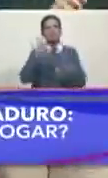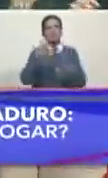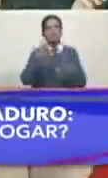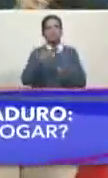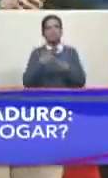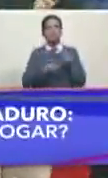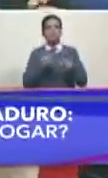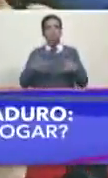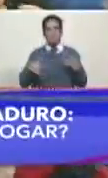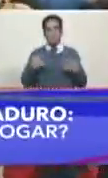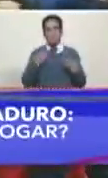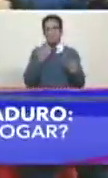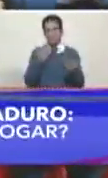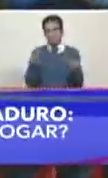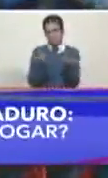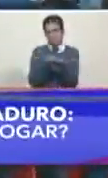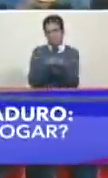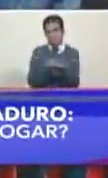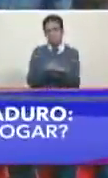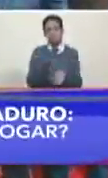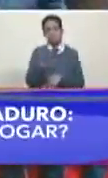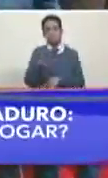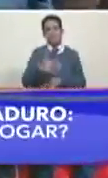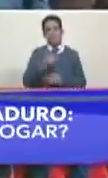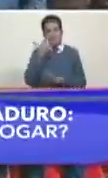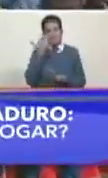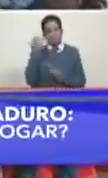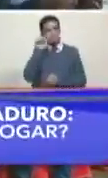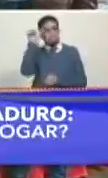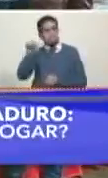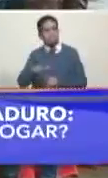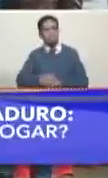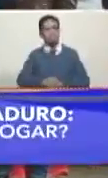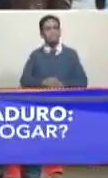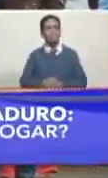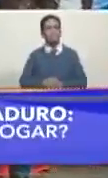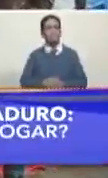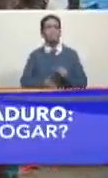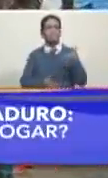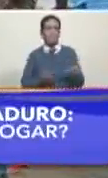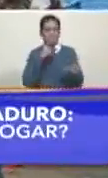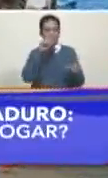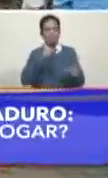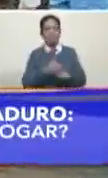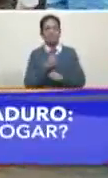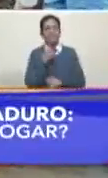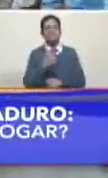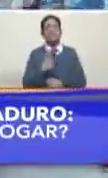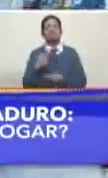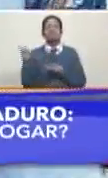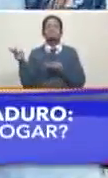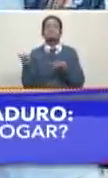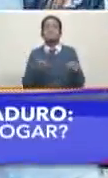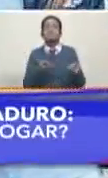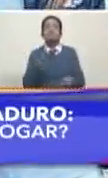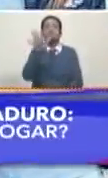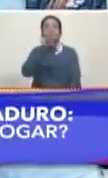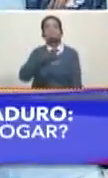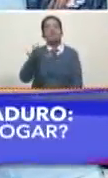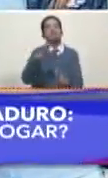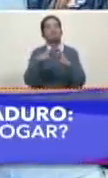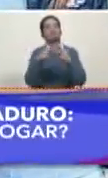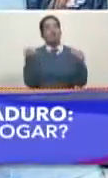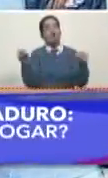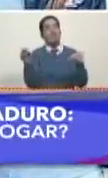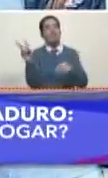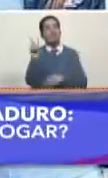actividad de este tipo donde seguimos escuchando. Yo invito a todos los venezolanos,